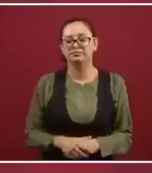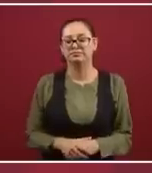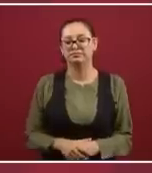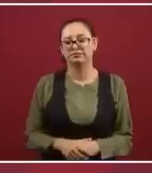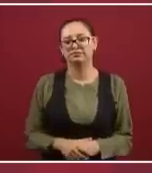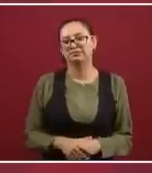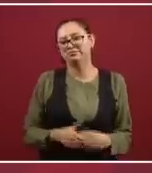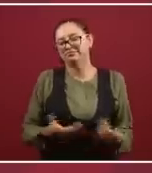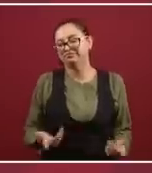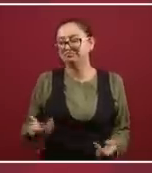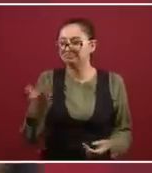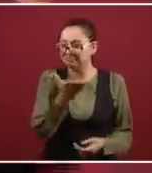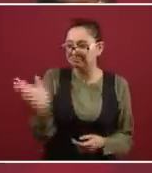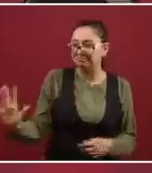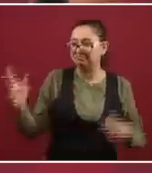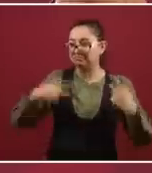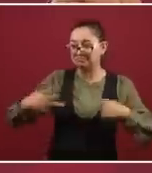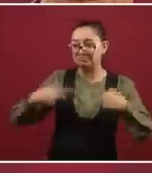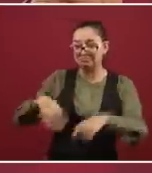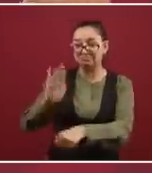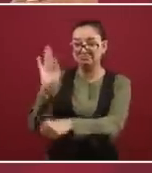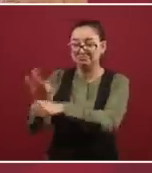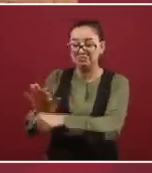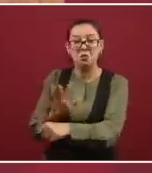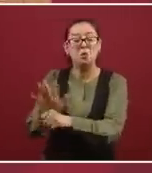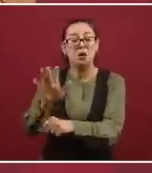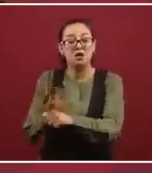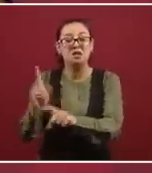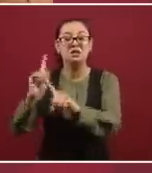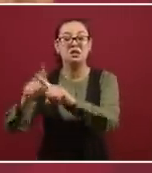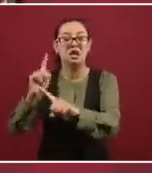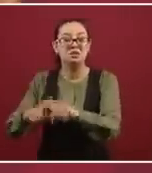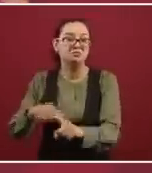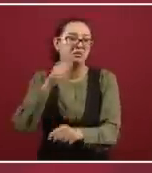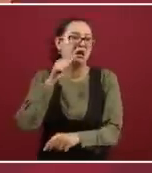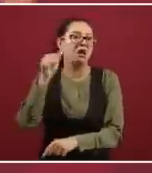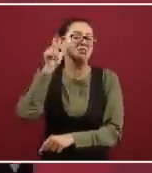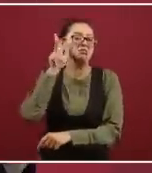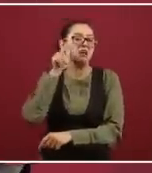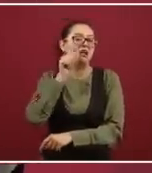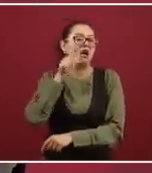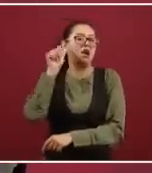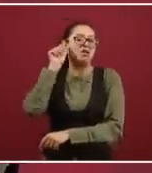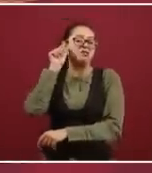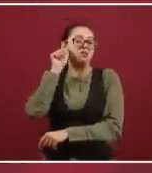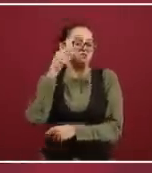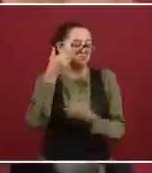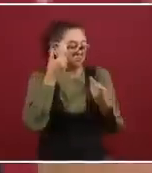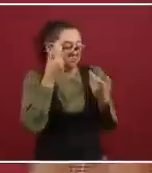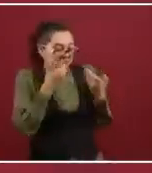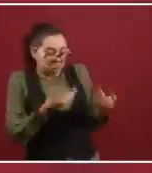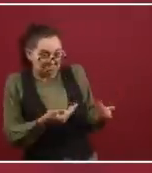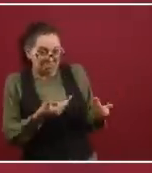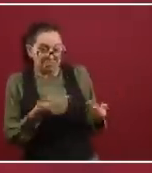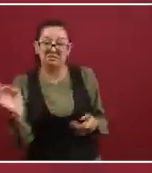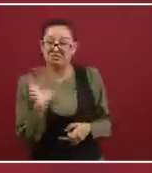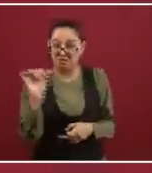proteger a la gente? Pues lo que estamos viendo, lo de antier y lo de ayer, y posiblemente